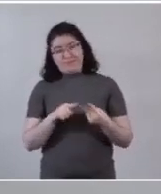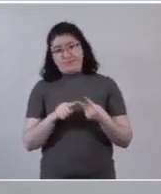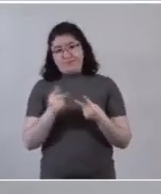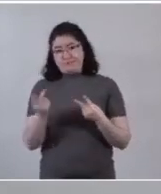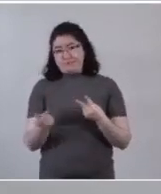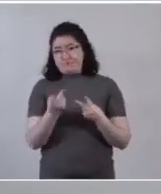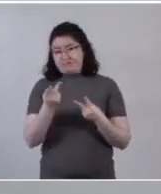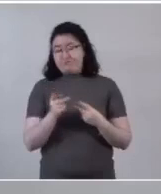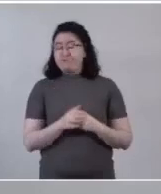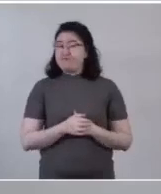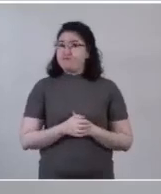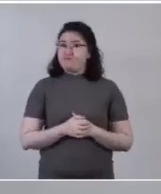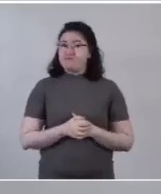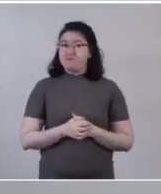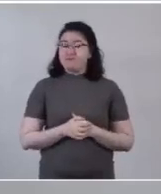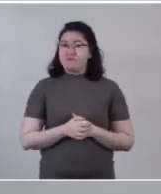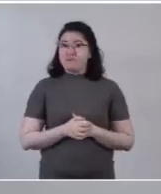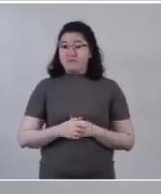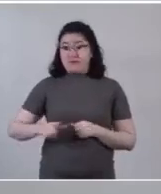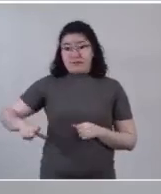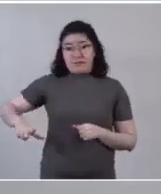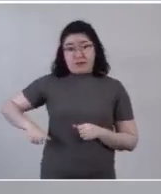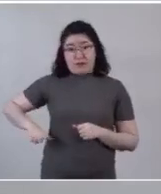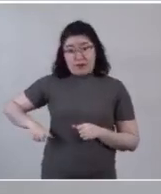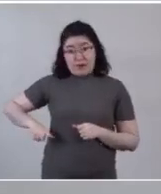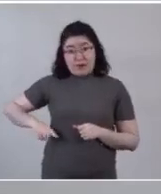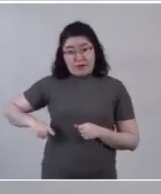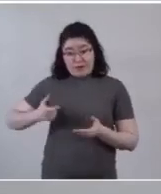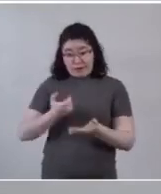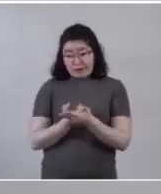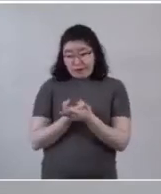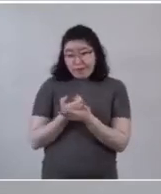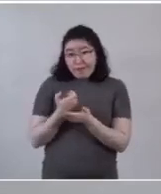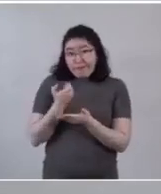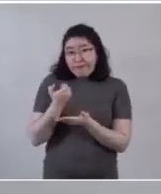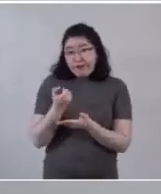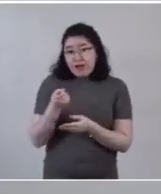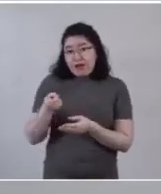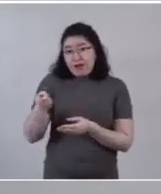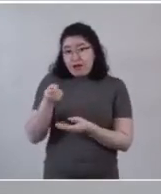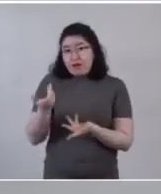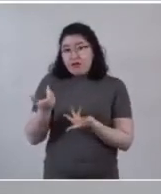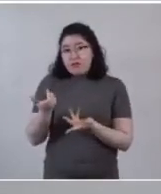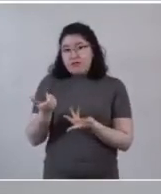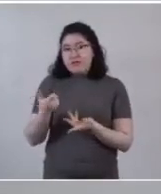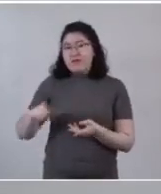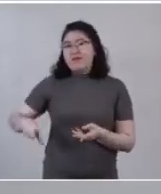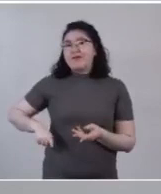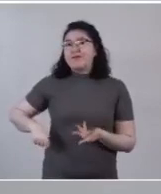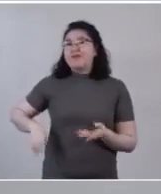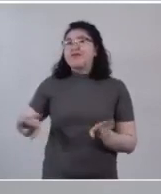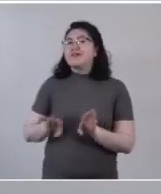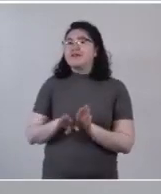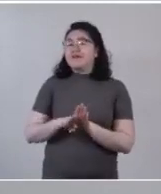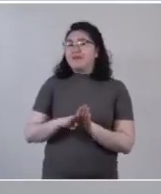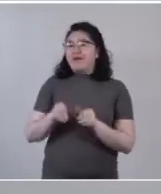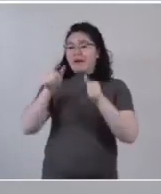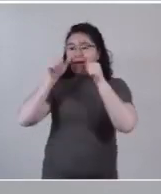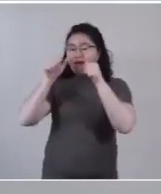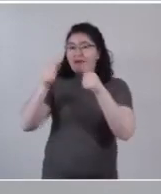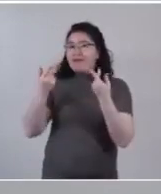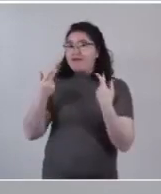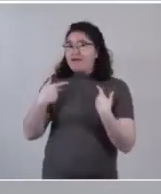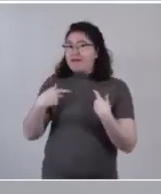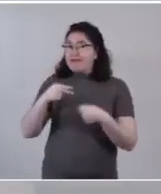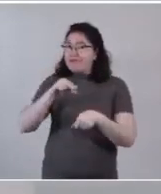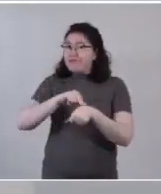preguntarle también, el gobierno va a costear su mantenimiento. ¿Cuánto le va a costar al gobierno esta atención de los médicos?